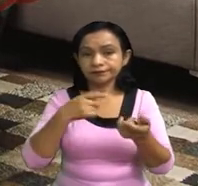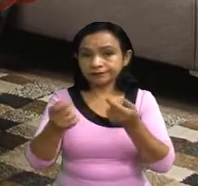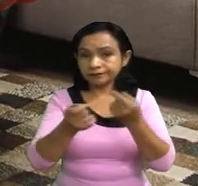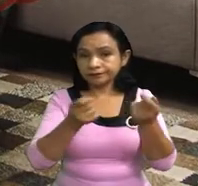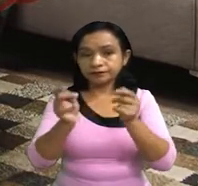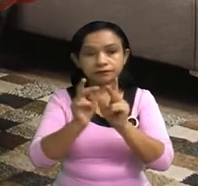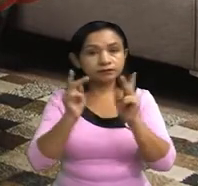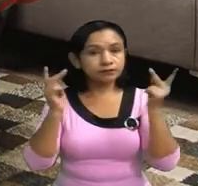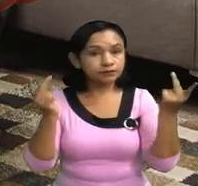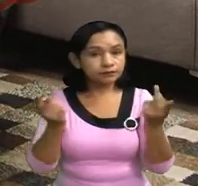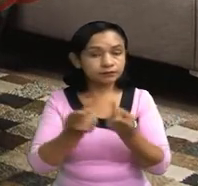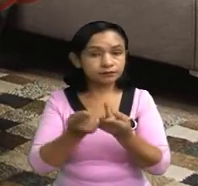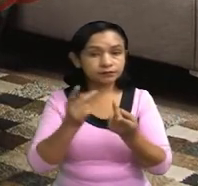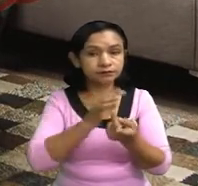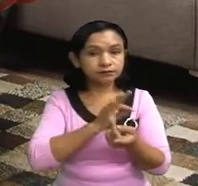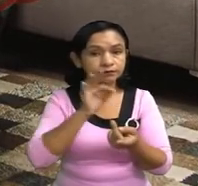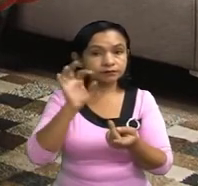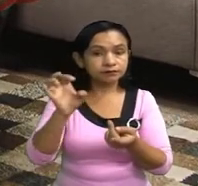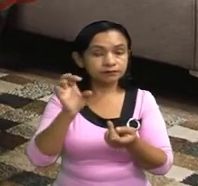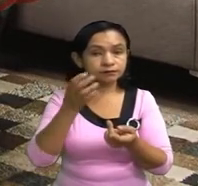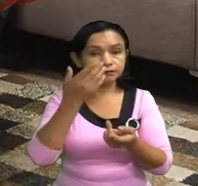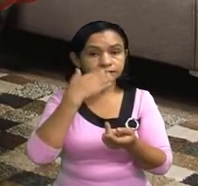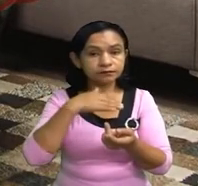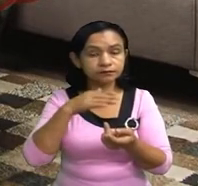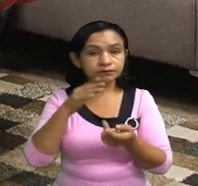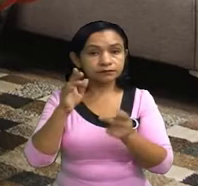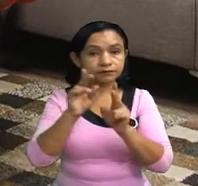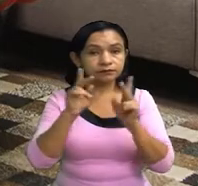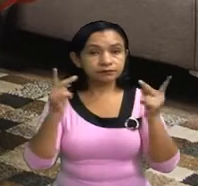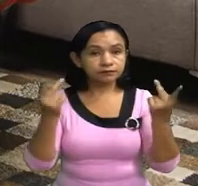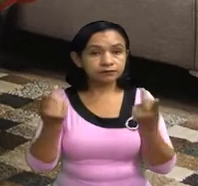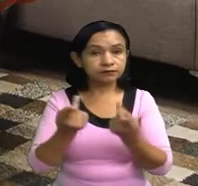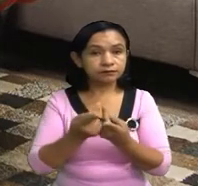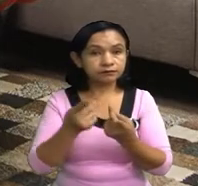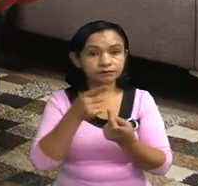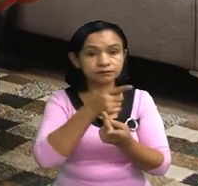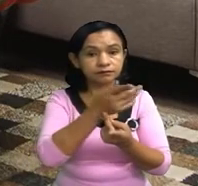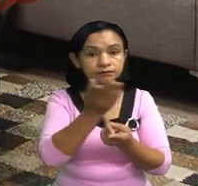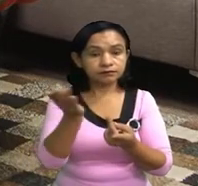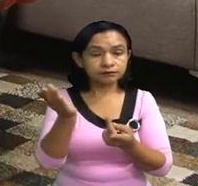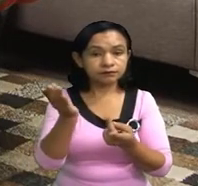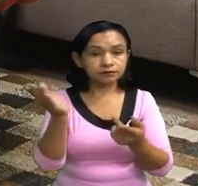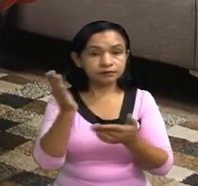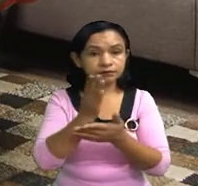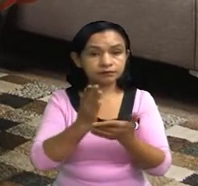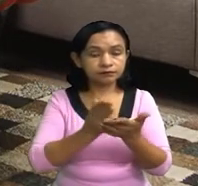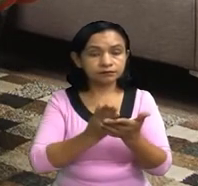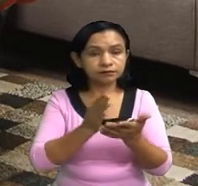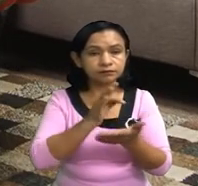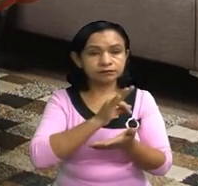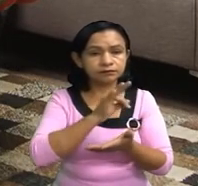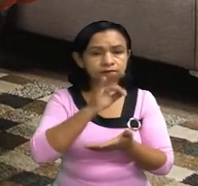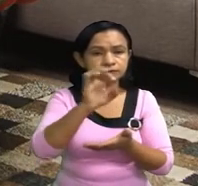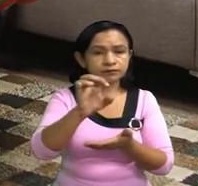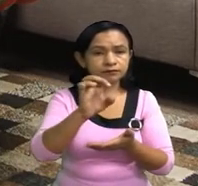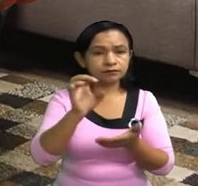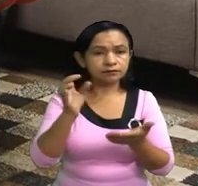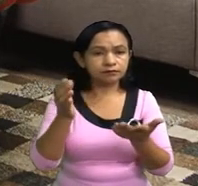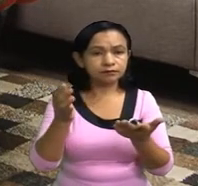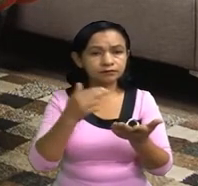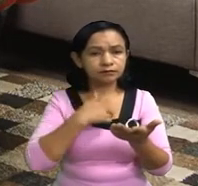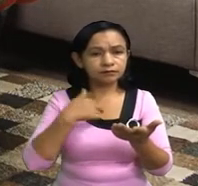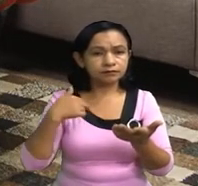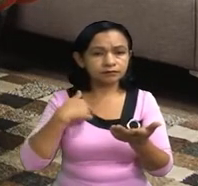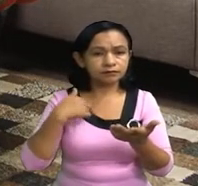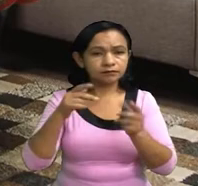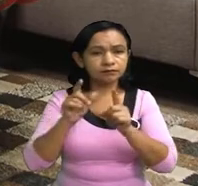fe para causar daño a la población. Y sin duda alguna ustedes como profesantes de la fe católica resienten mucho esto, porque